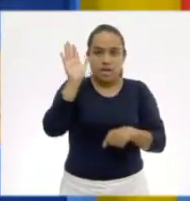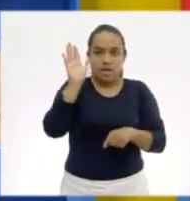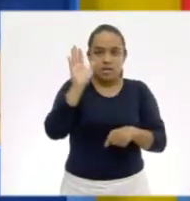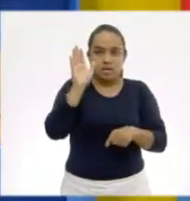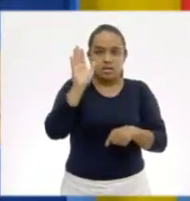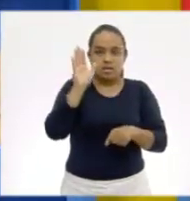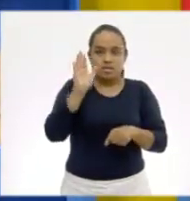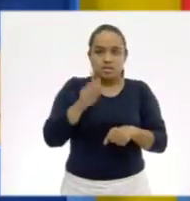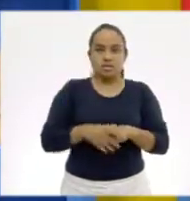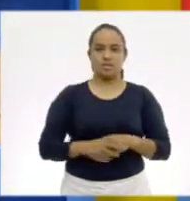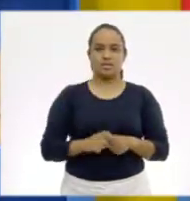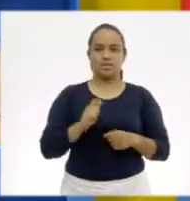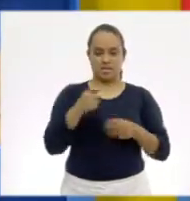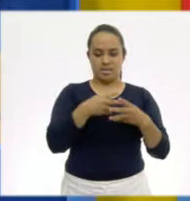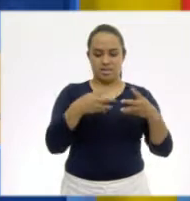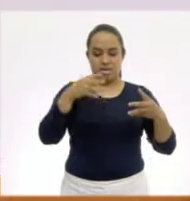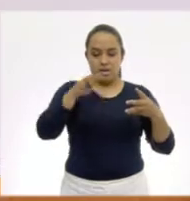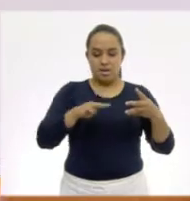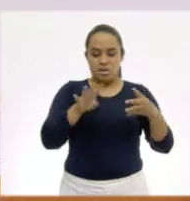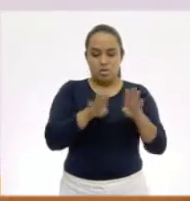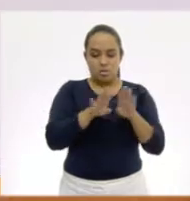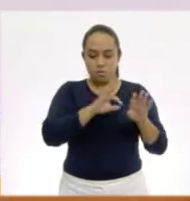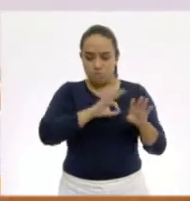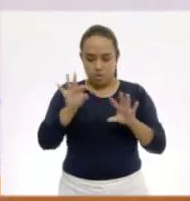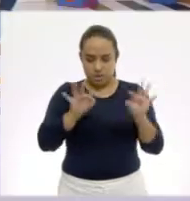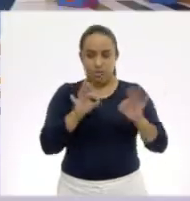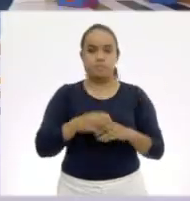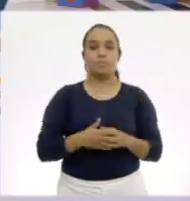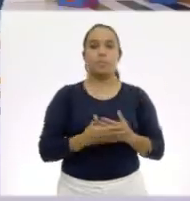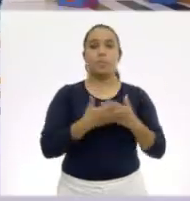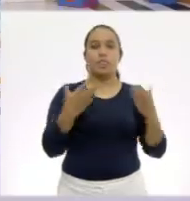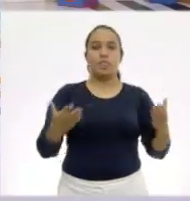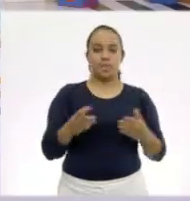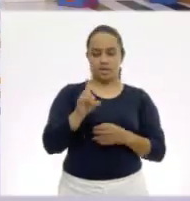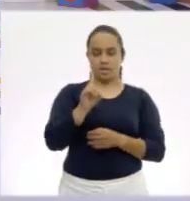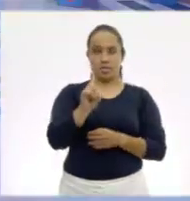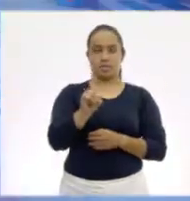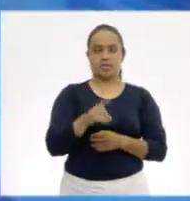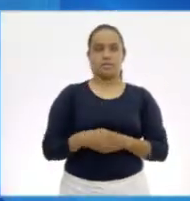la información de la ballena. Claro que sí. Vamos con el inciso D. Inciso D.